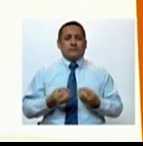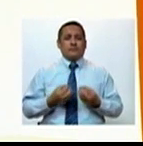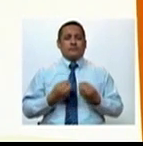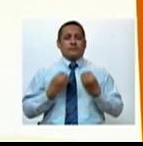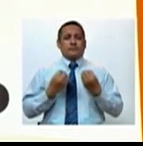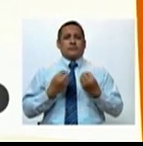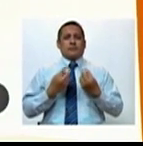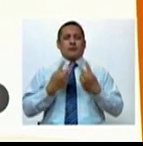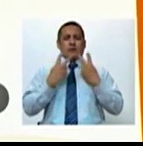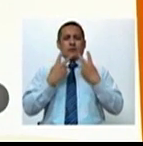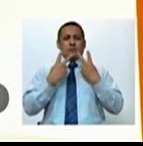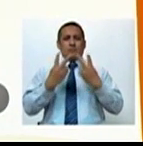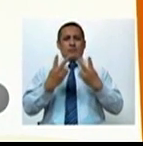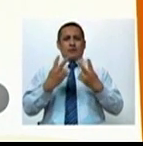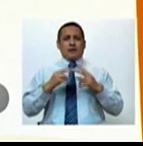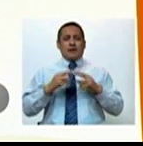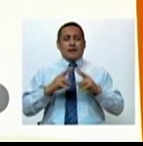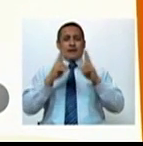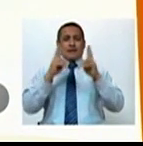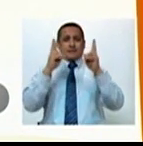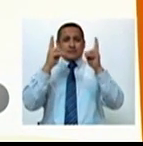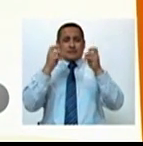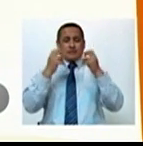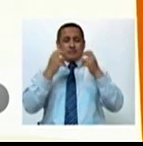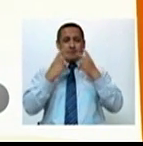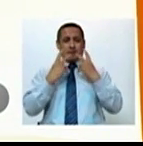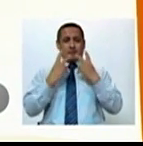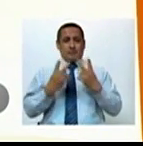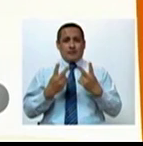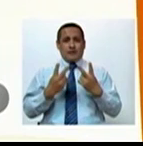Entonces, en